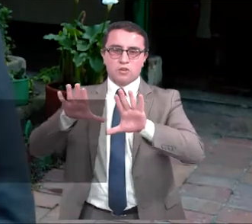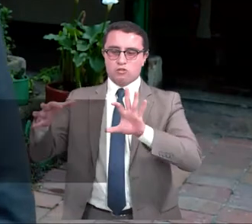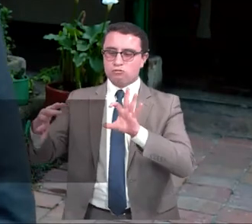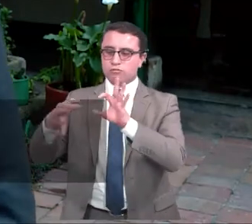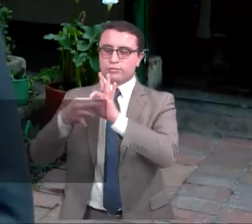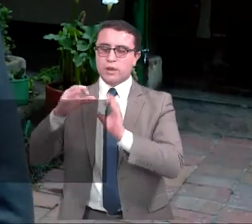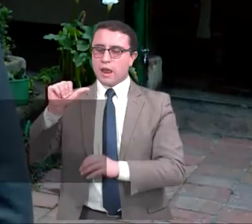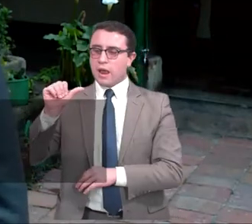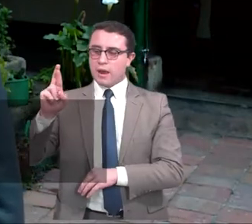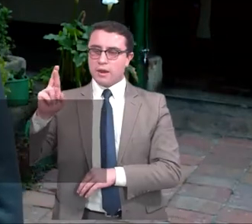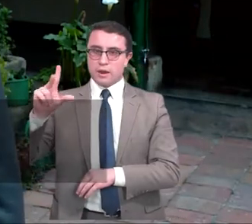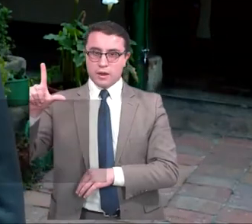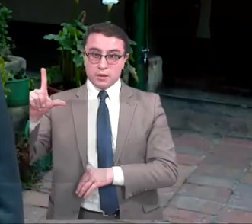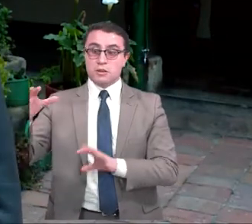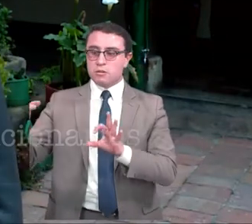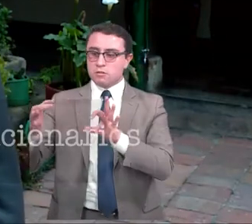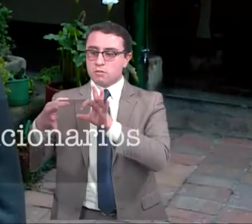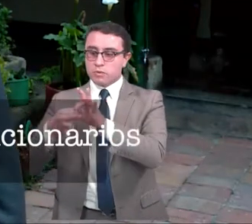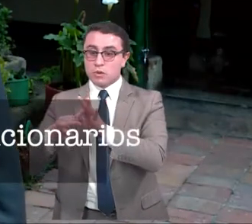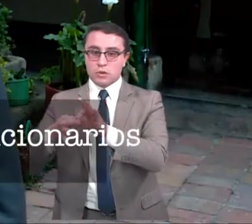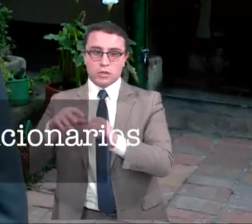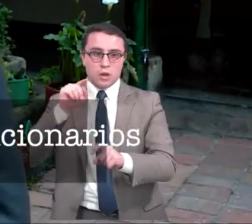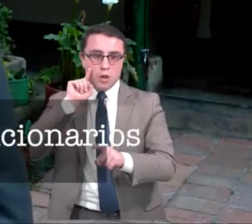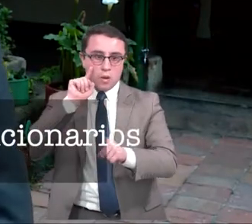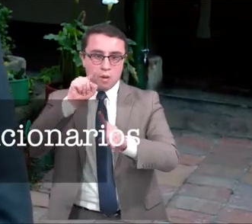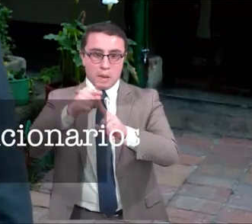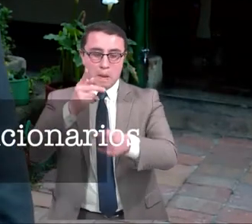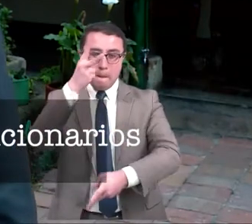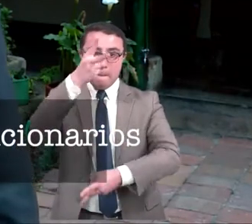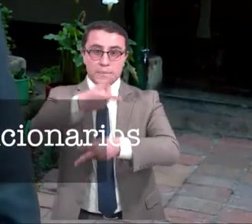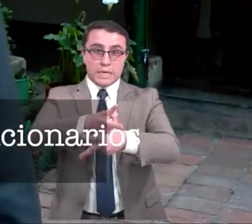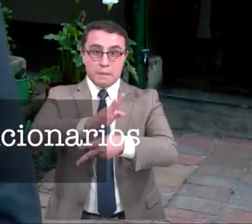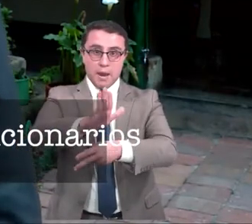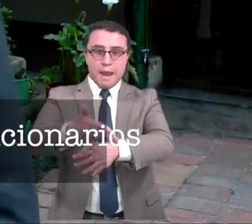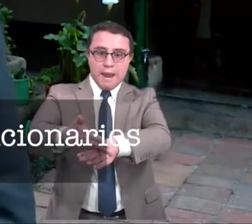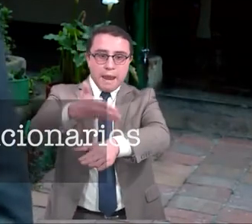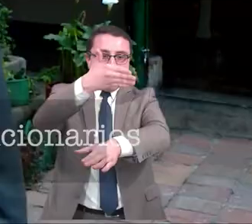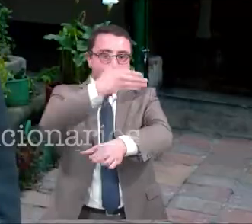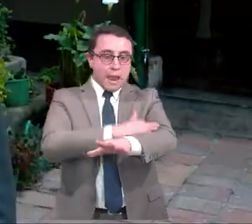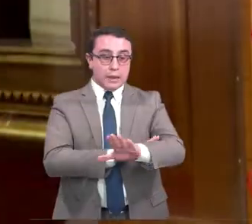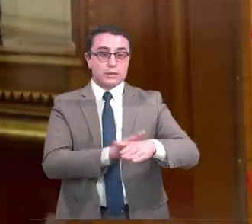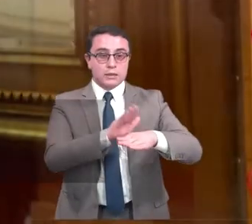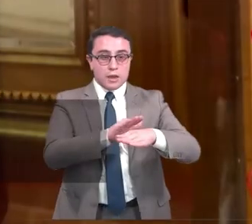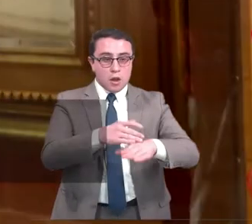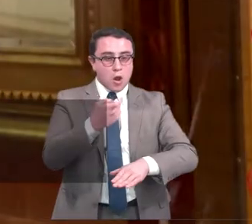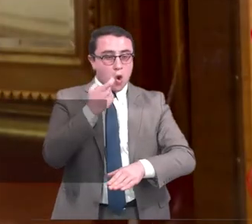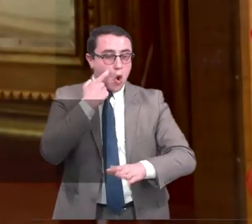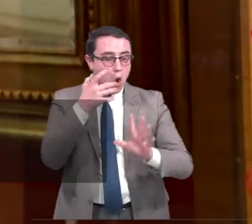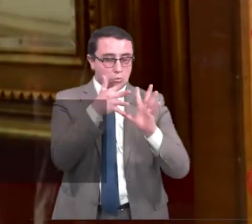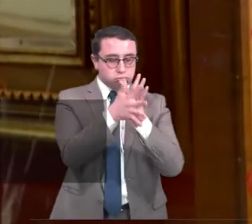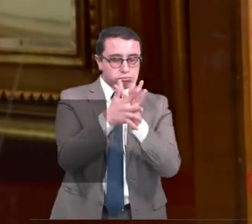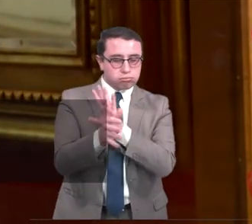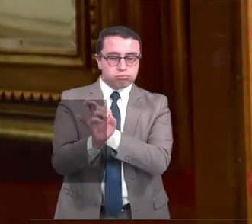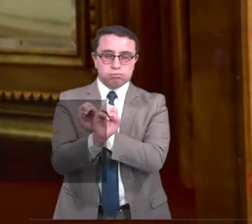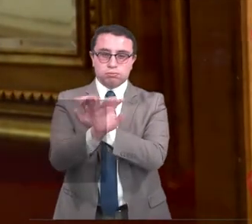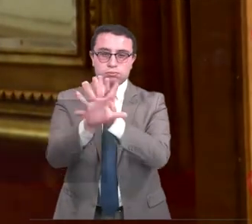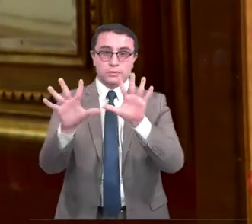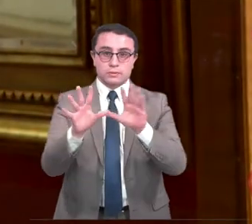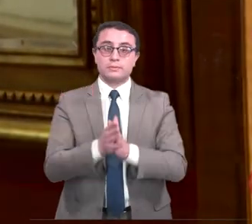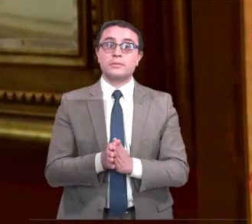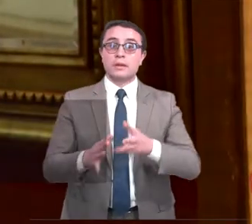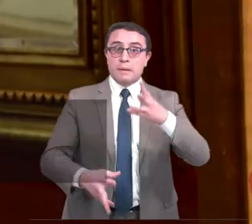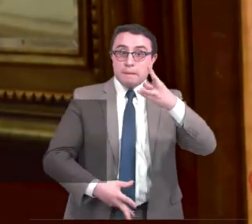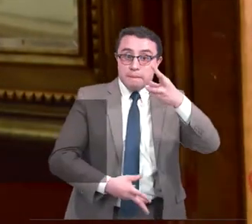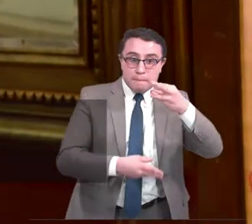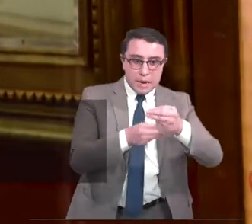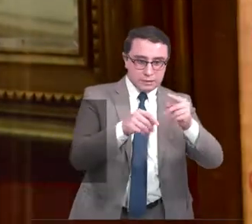las ARLs, evitar que algún tipo de situación de riesgo se presente a los funcionarios que laboran dentro de la institución.